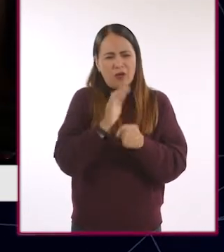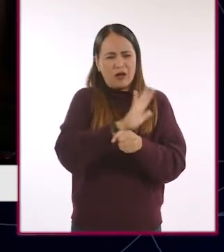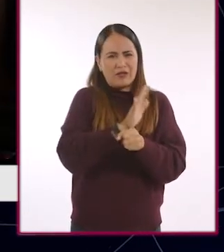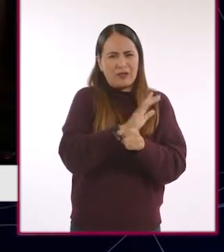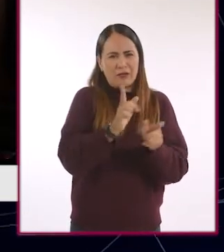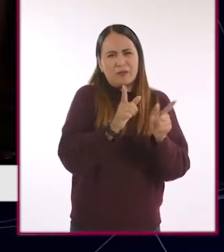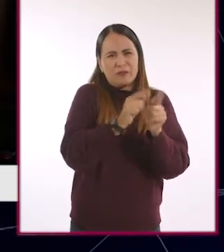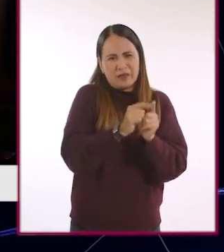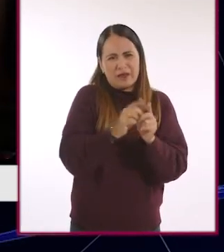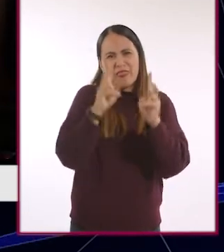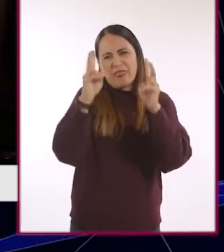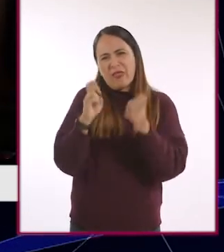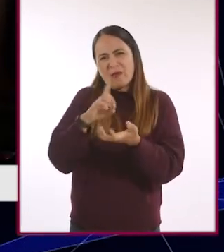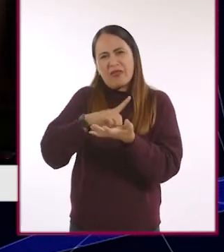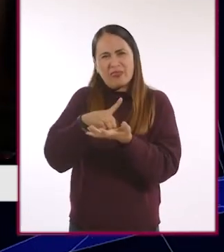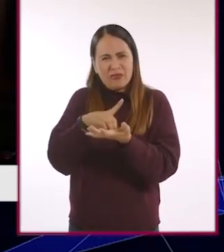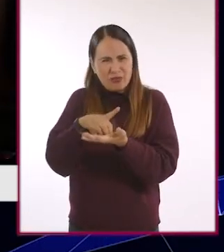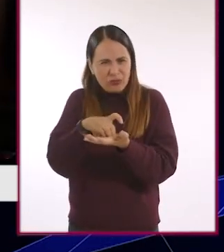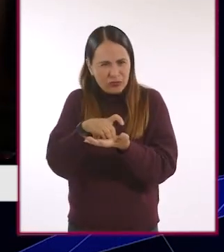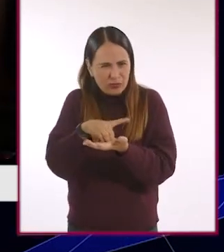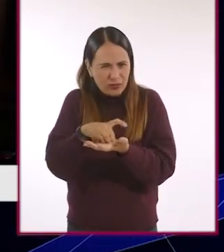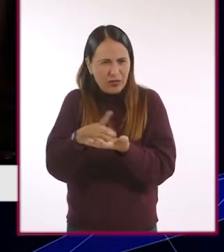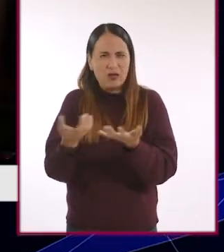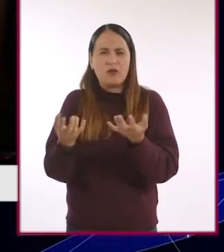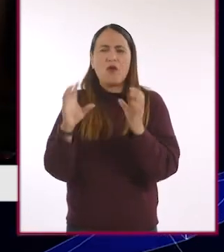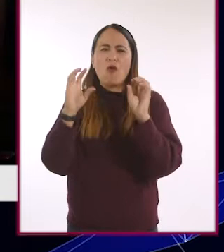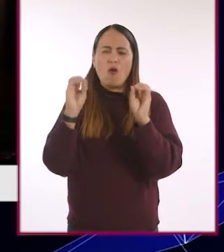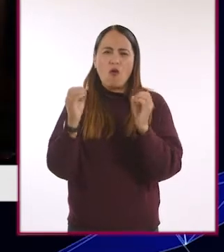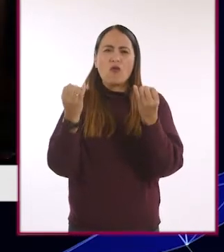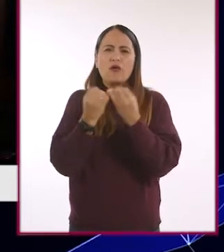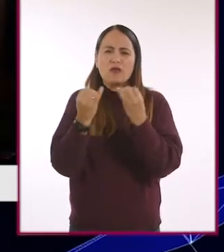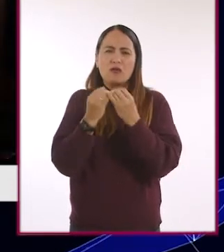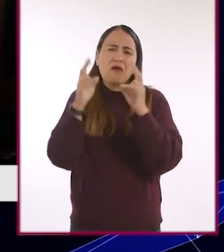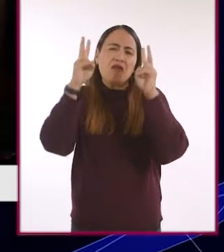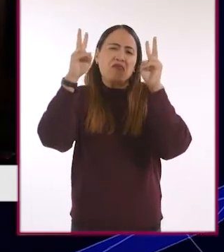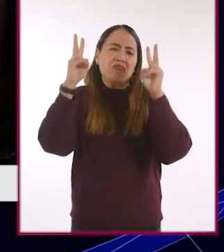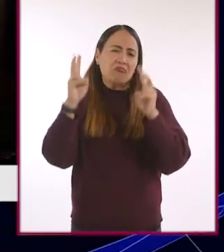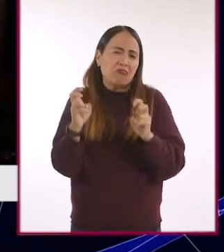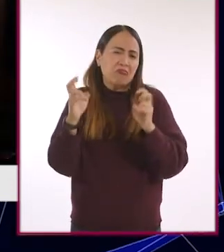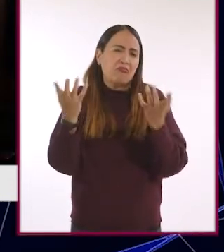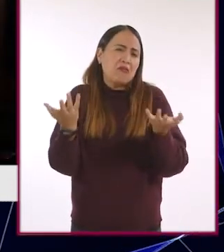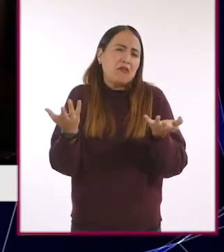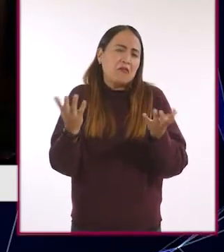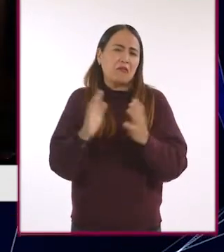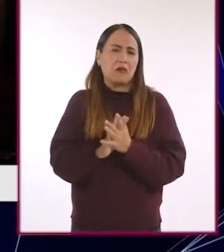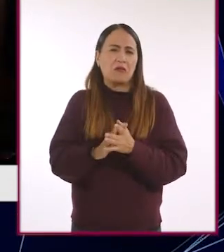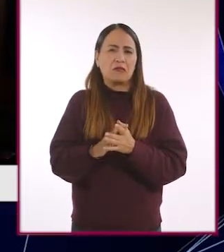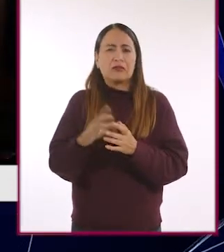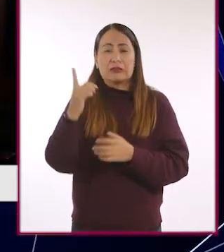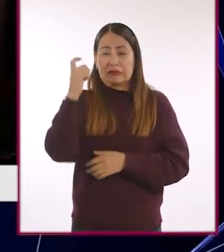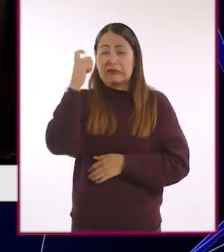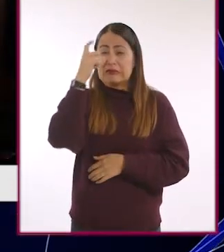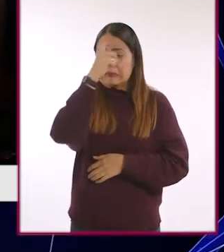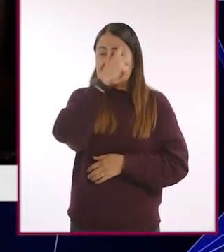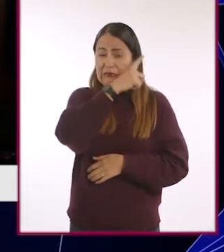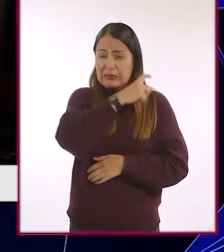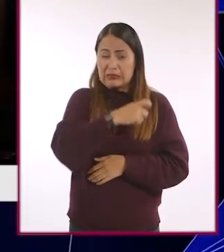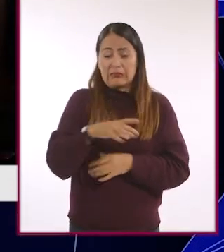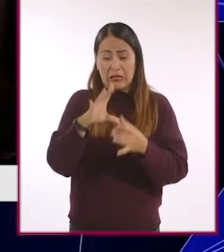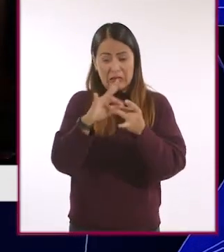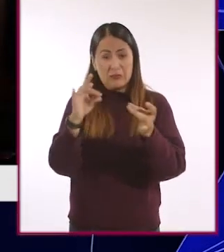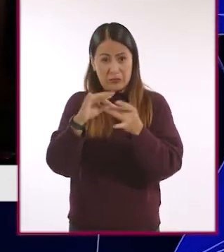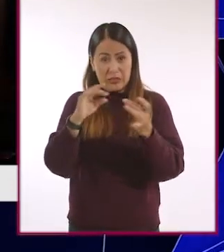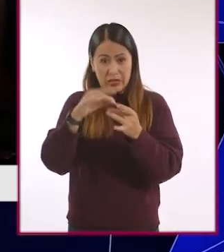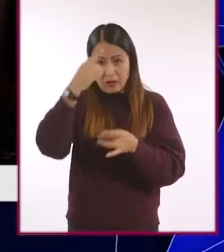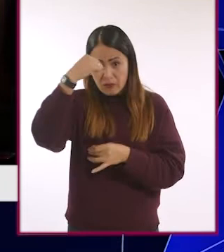documentales de dinosaurios, vemos documentales, como bien comentaste, de temas que son a veces muy complejos para